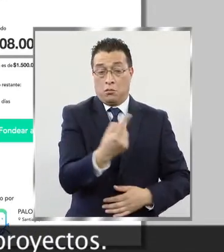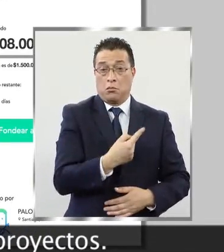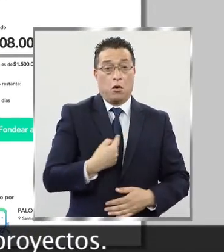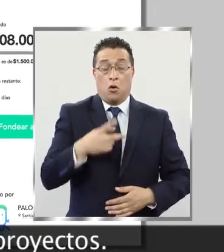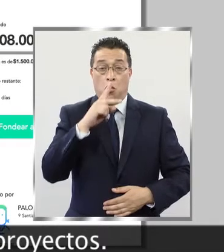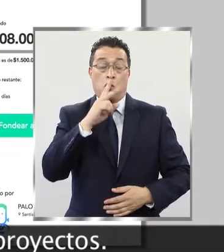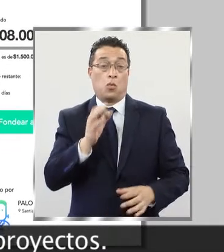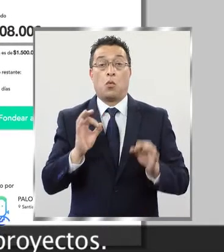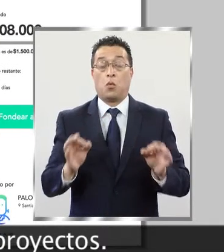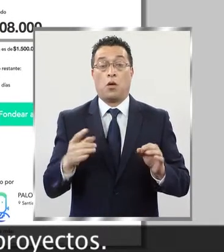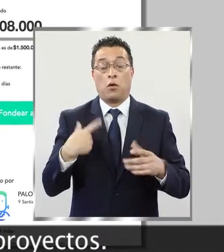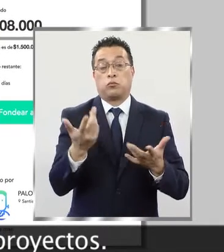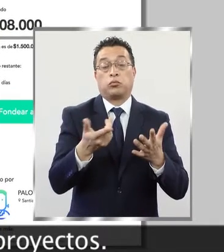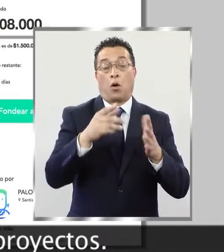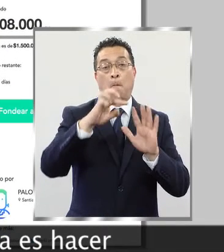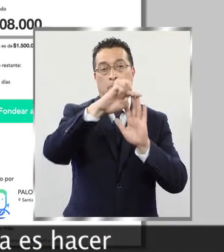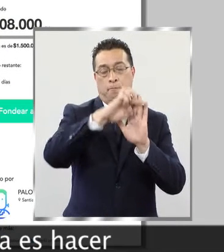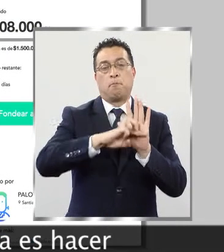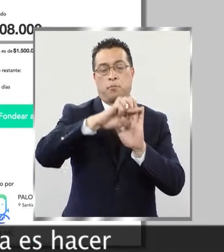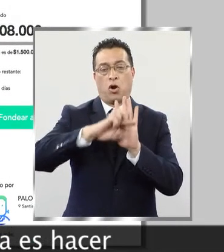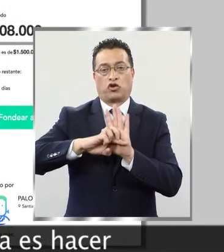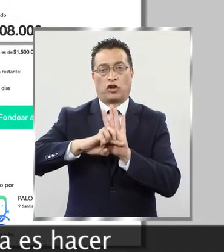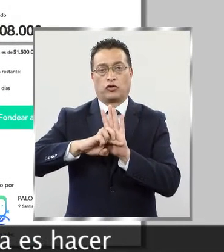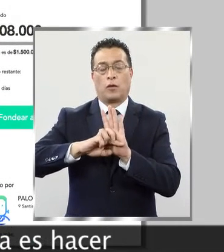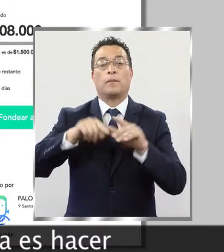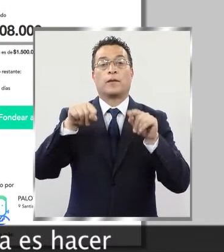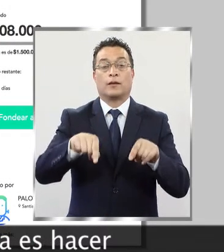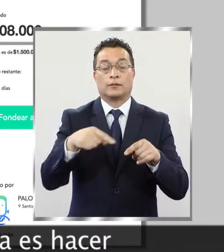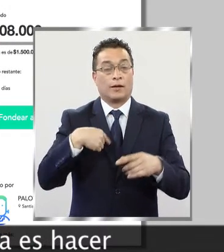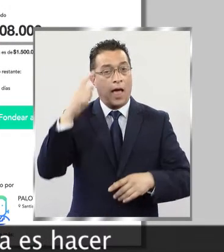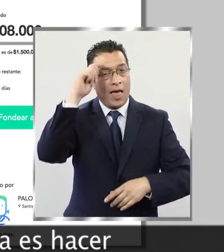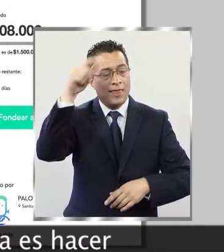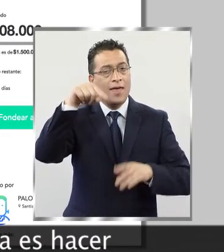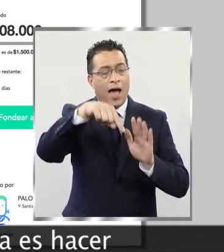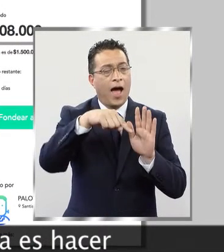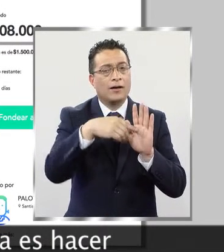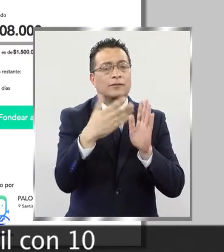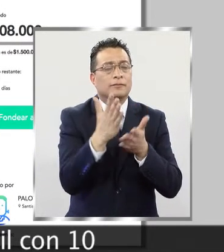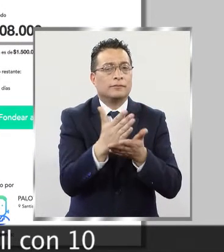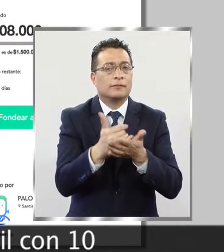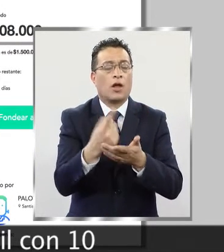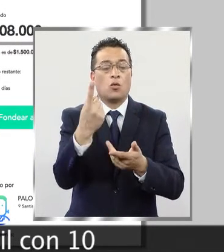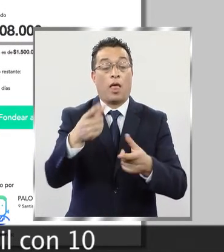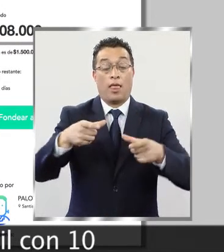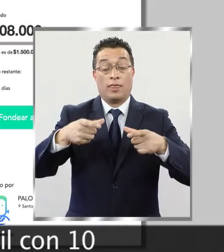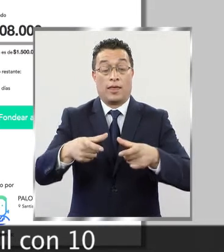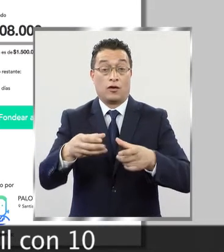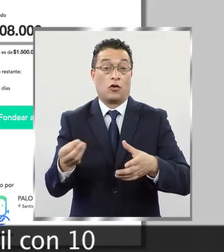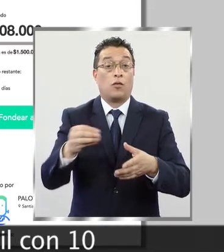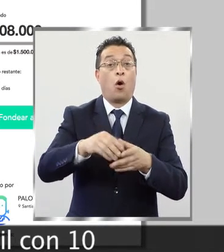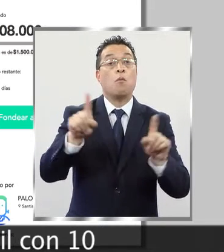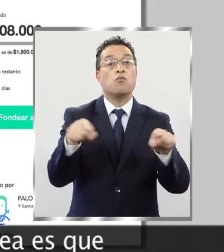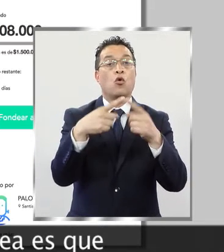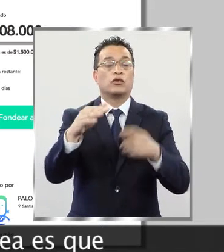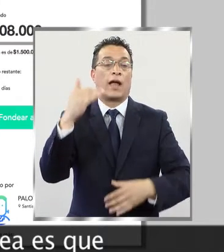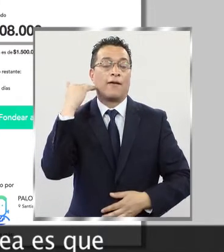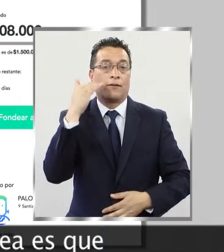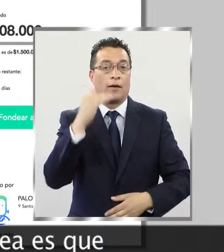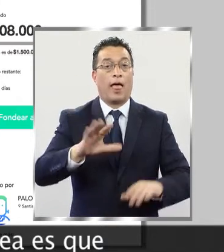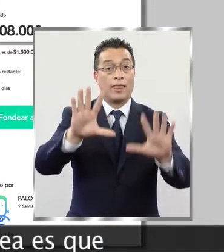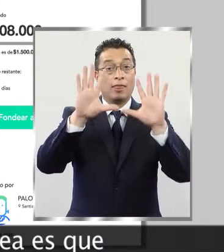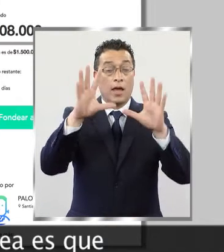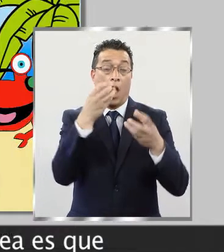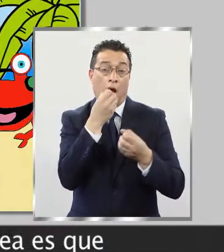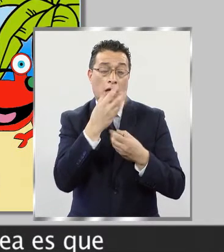desarrollar sus propios proyectos. Nuestra idea en Fondeadora es hacer un disco de música infantil con 10